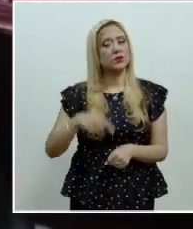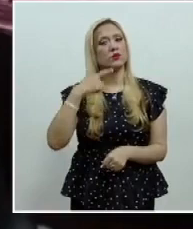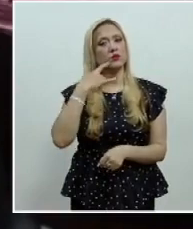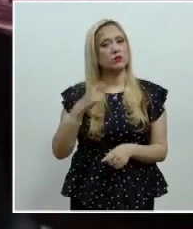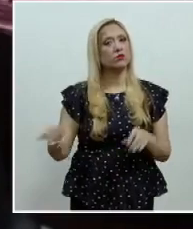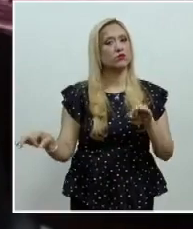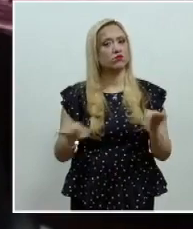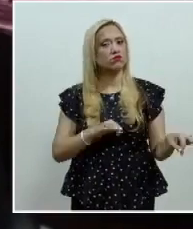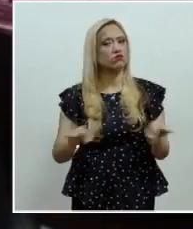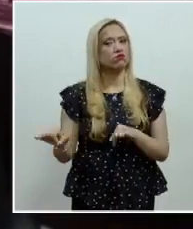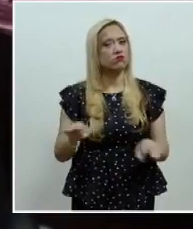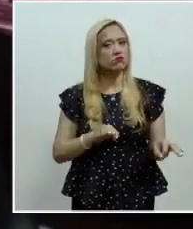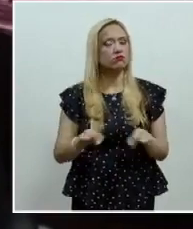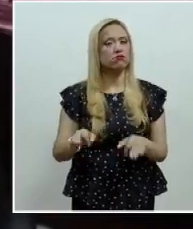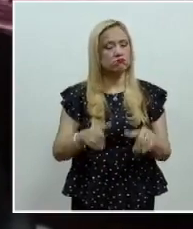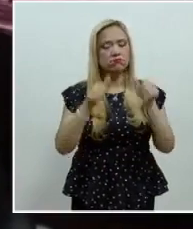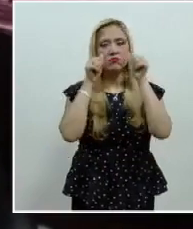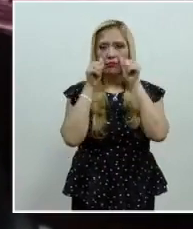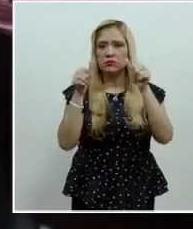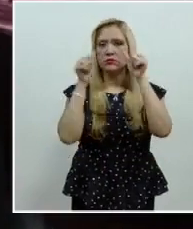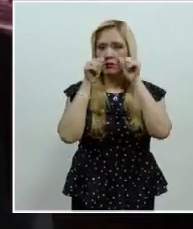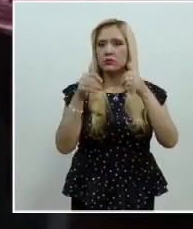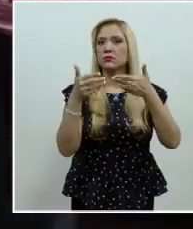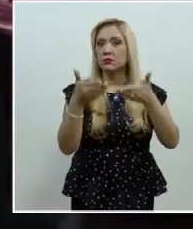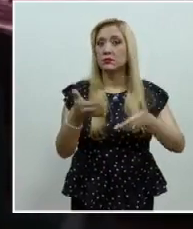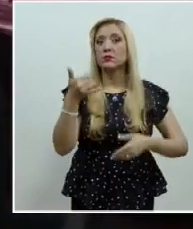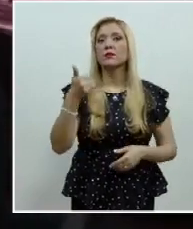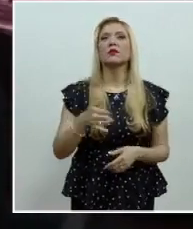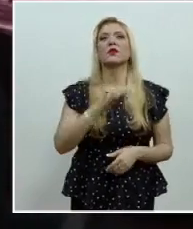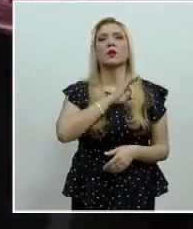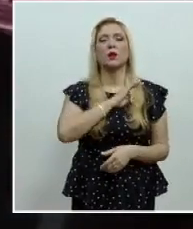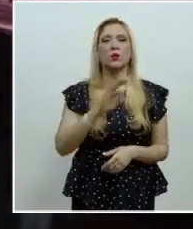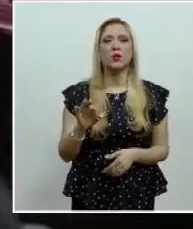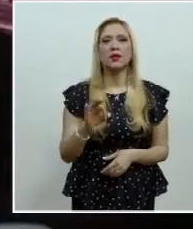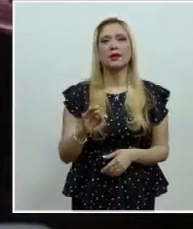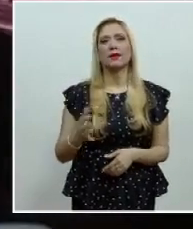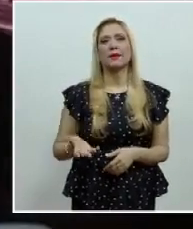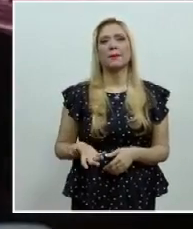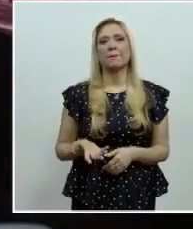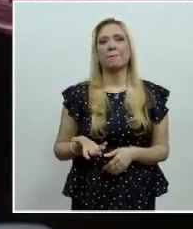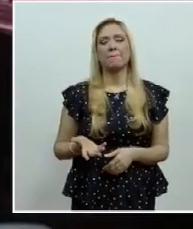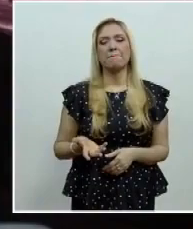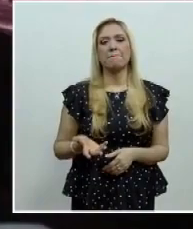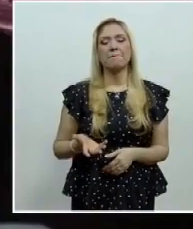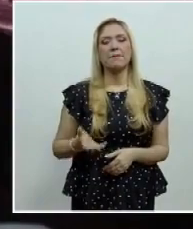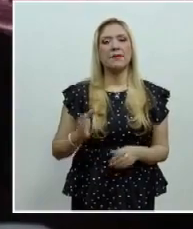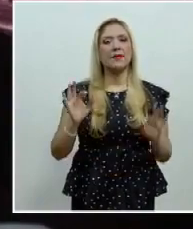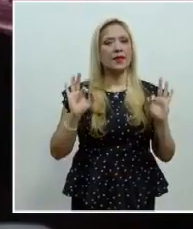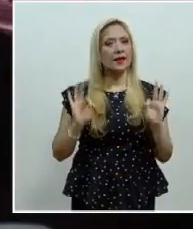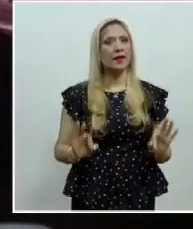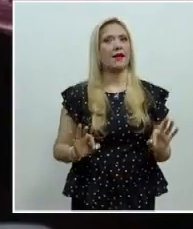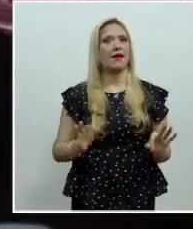esfuerzos para que así sea, y que podamos tener